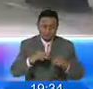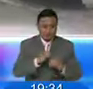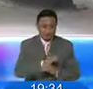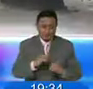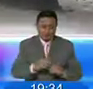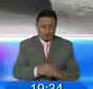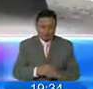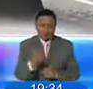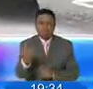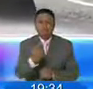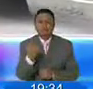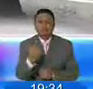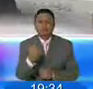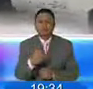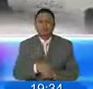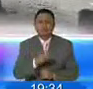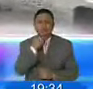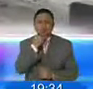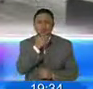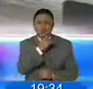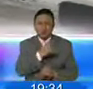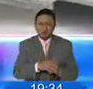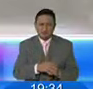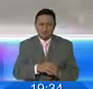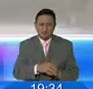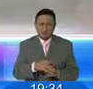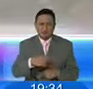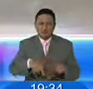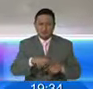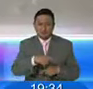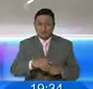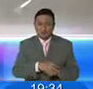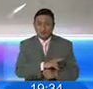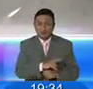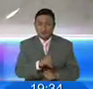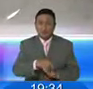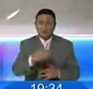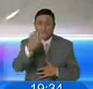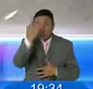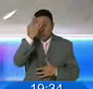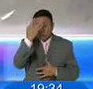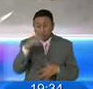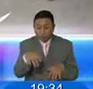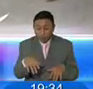están descuidados. Muchas veces les hemos visto a perritos que están enfermos.